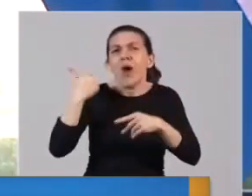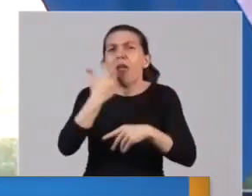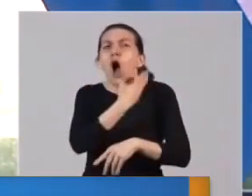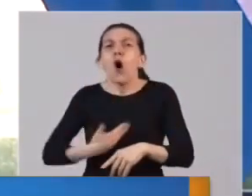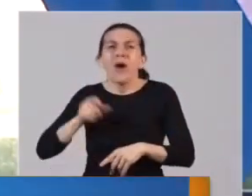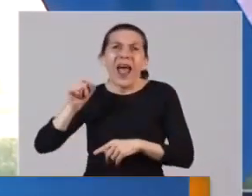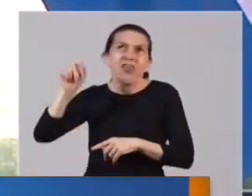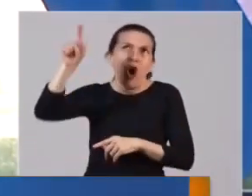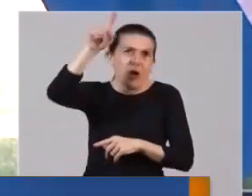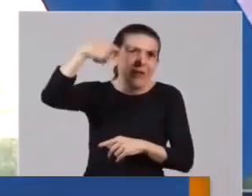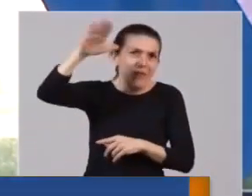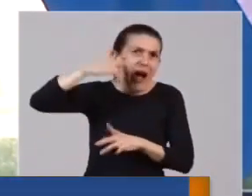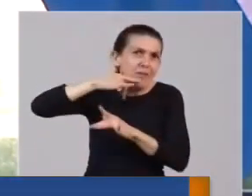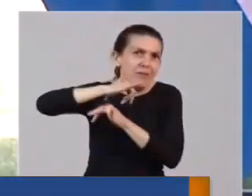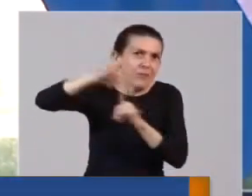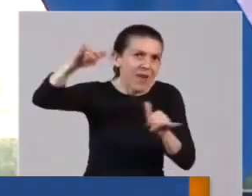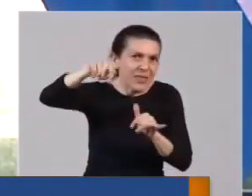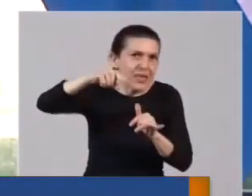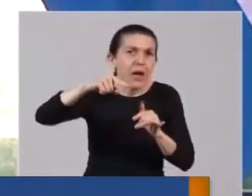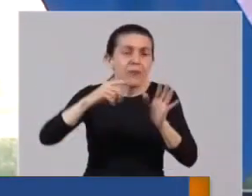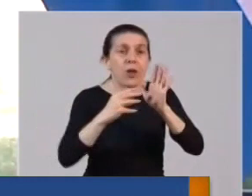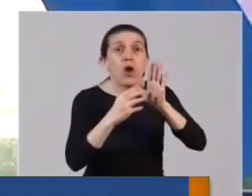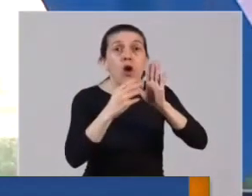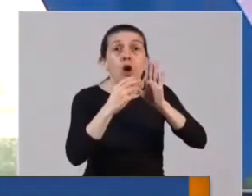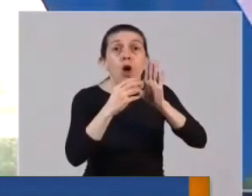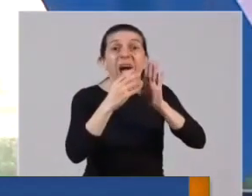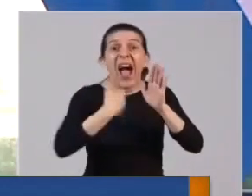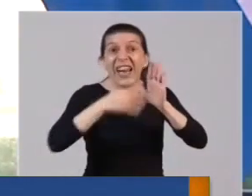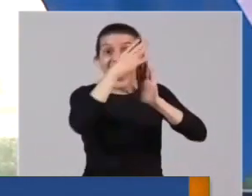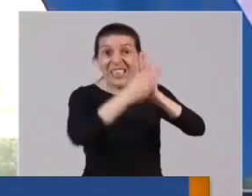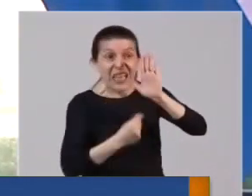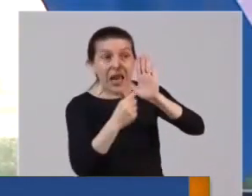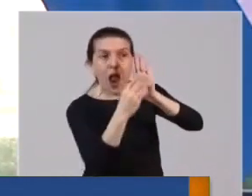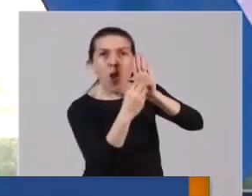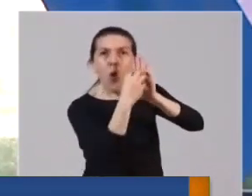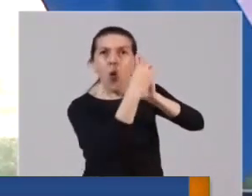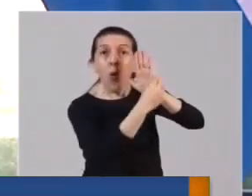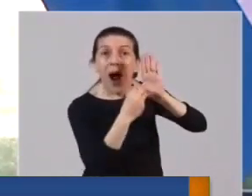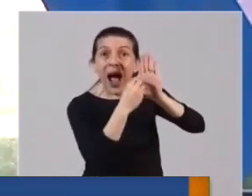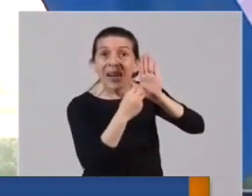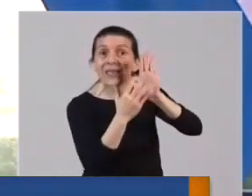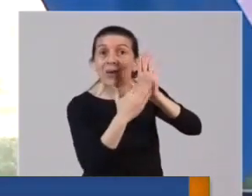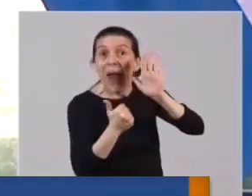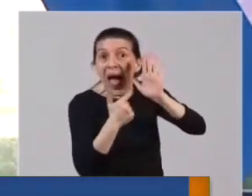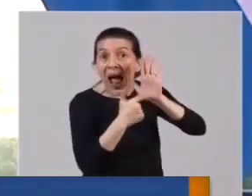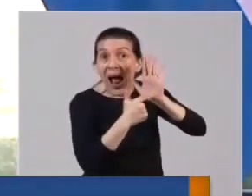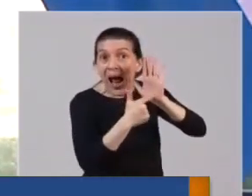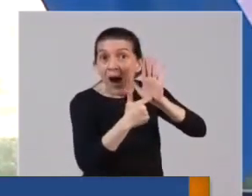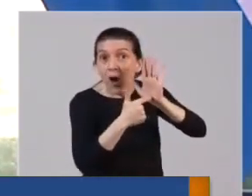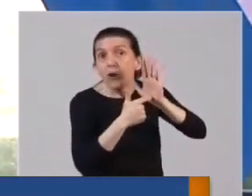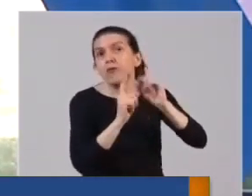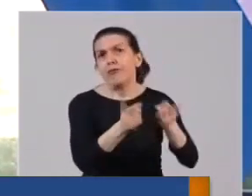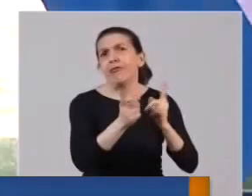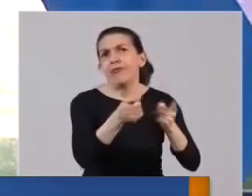gobernadores, en los lugares que no están alcanzados por esa disposición, va a